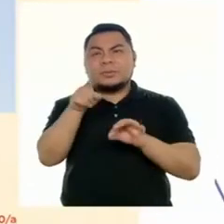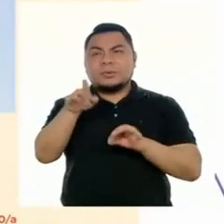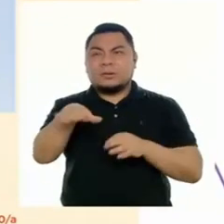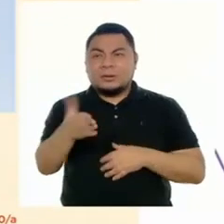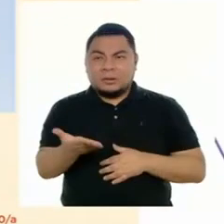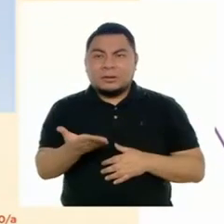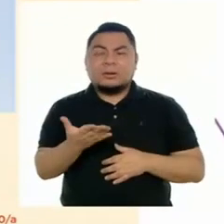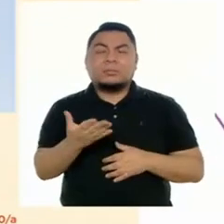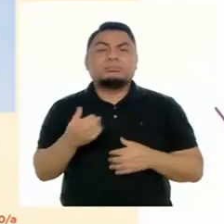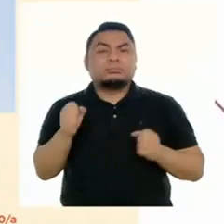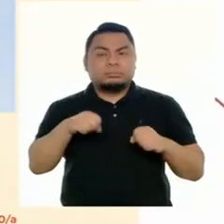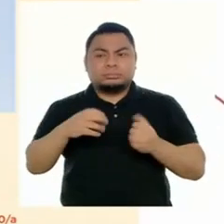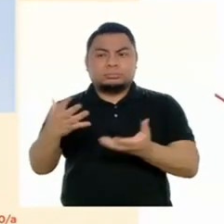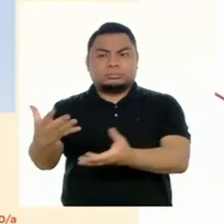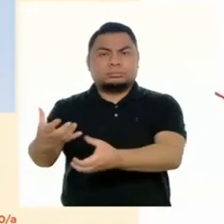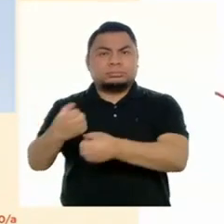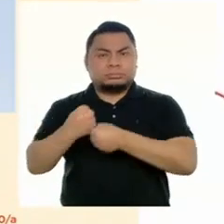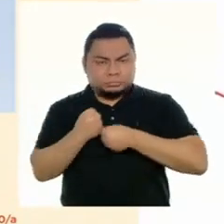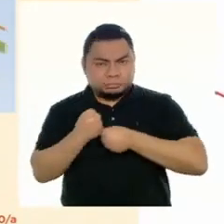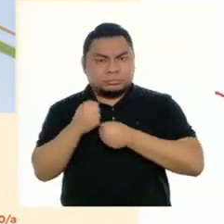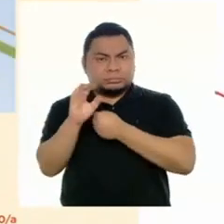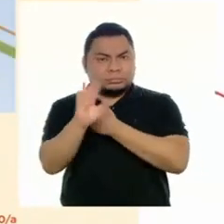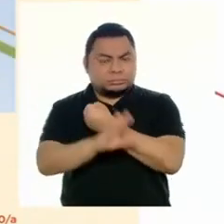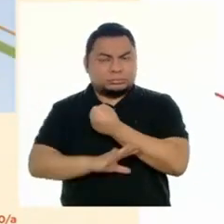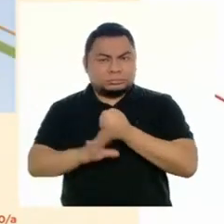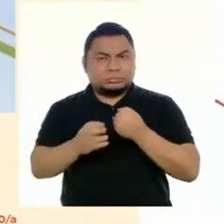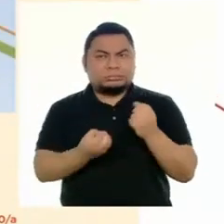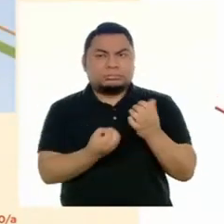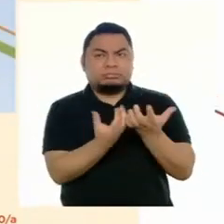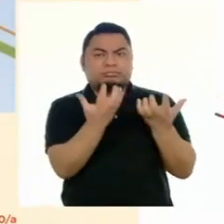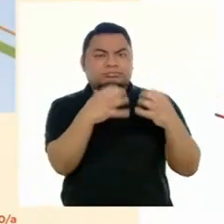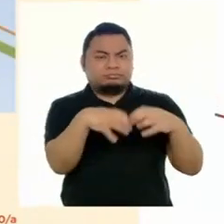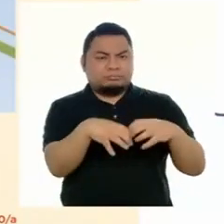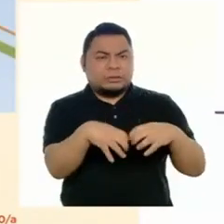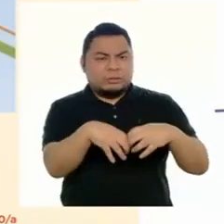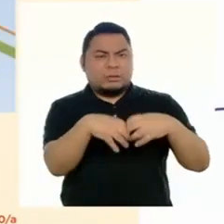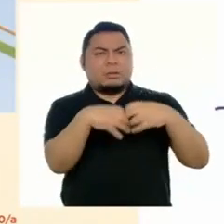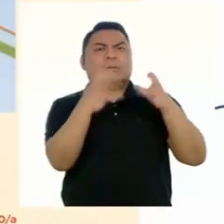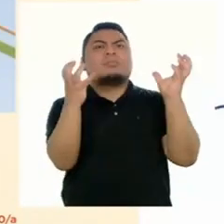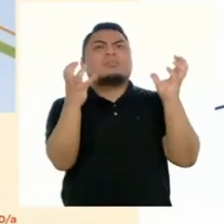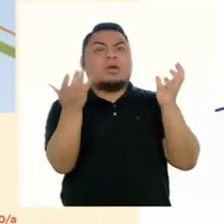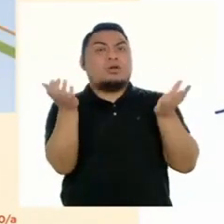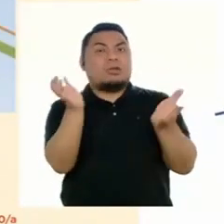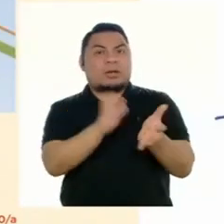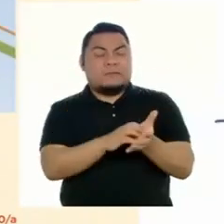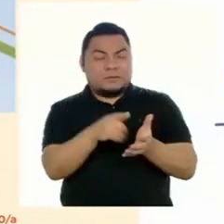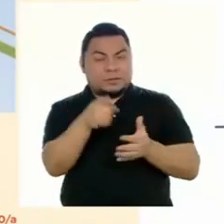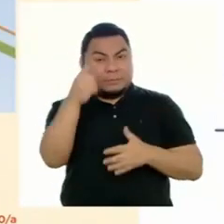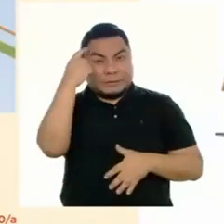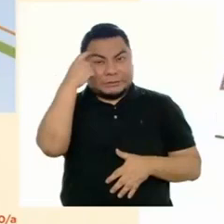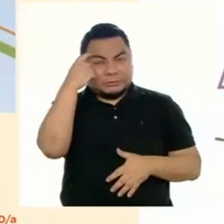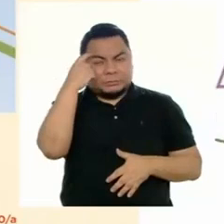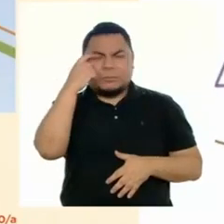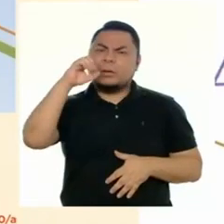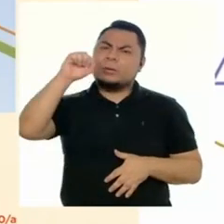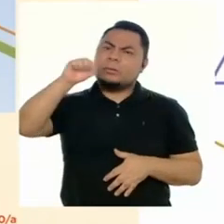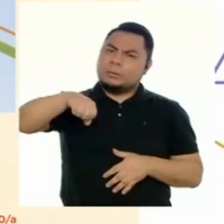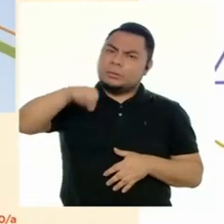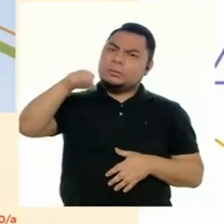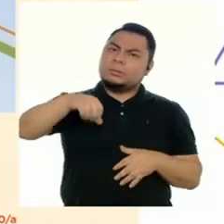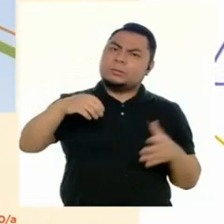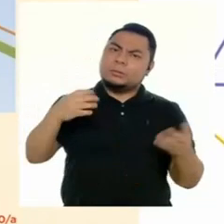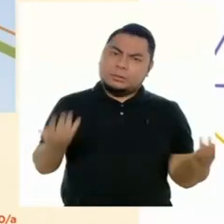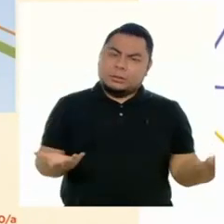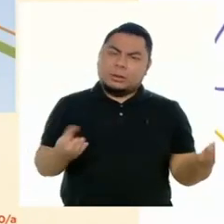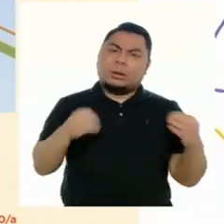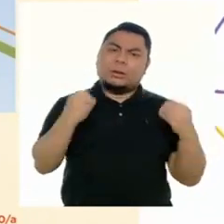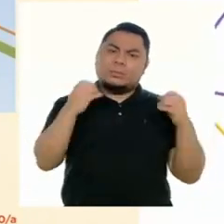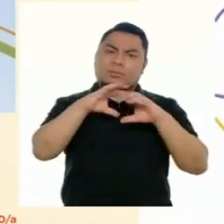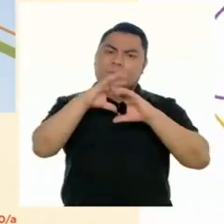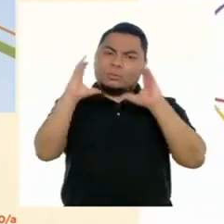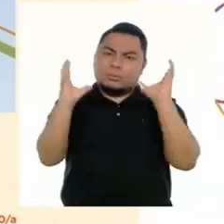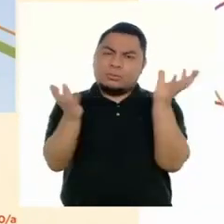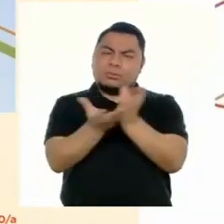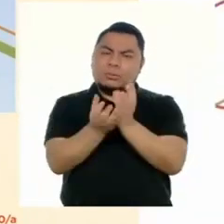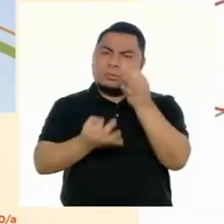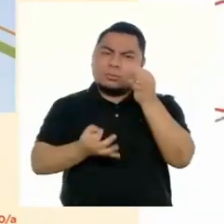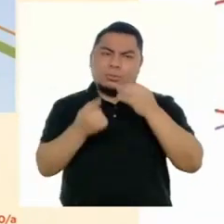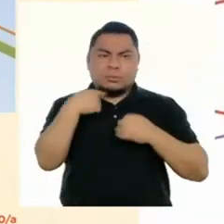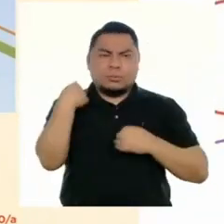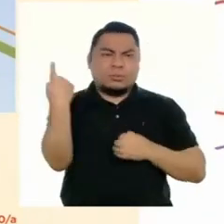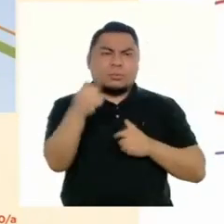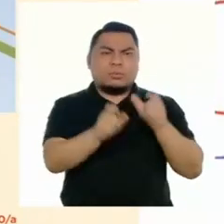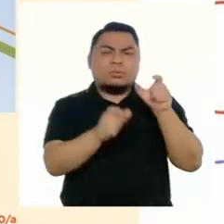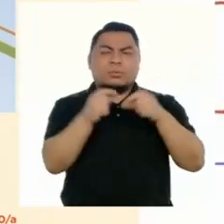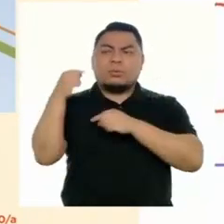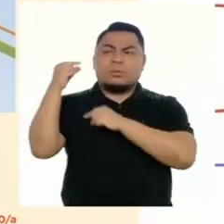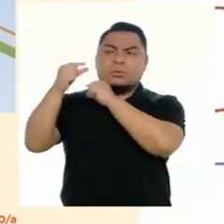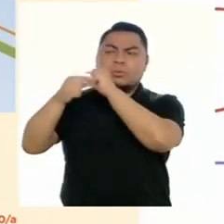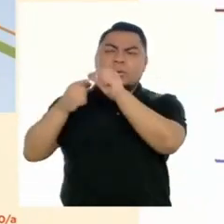se rehabiliten los ecosistemas degradados? ¡Claro que sí! No es justo para nuestro planeta, para nosotros y las